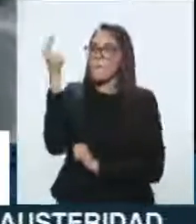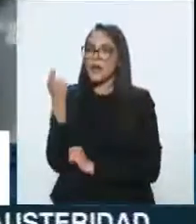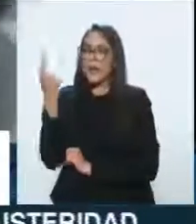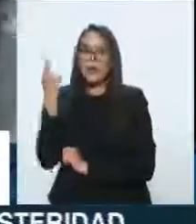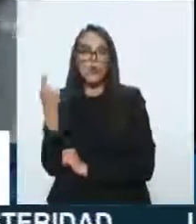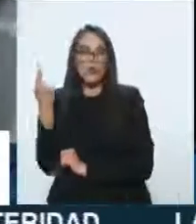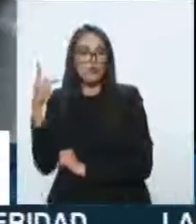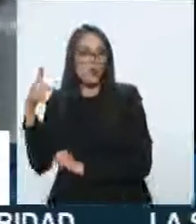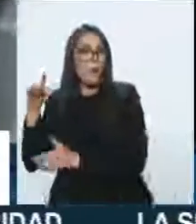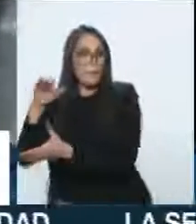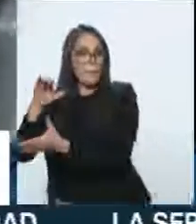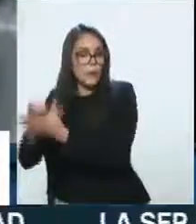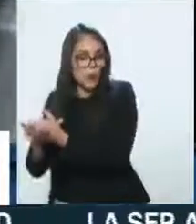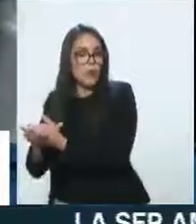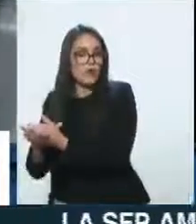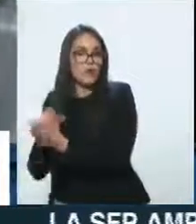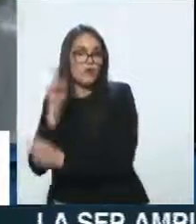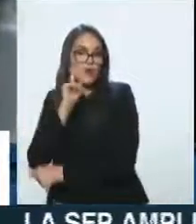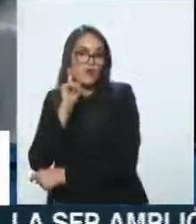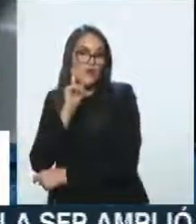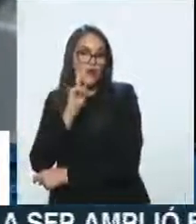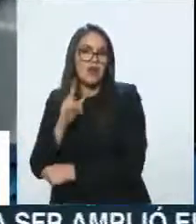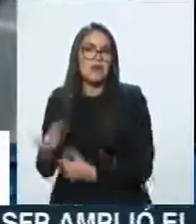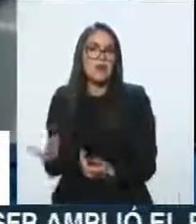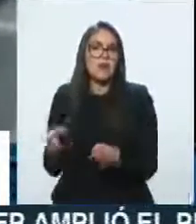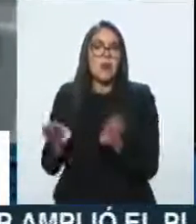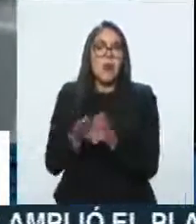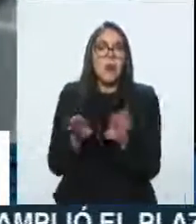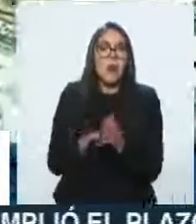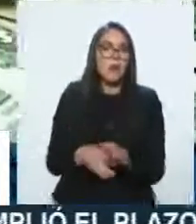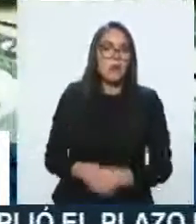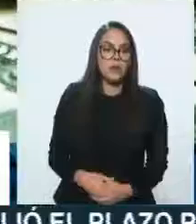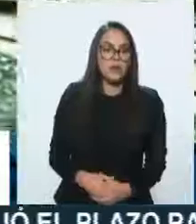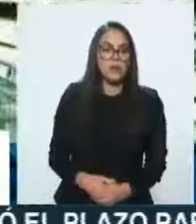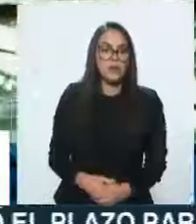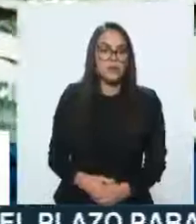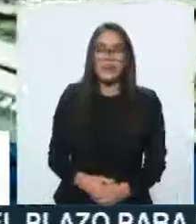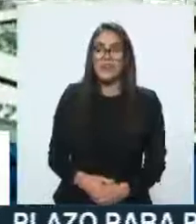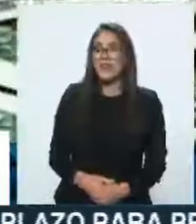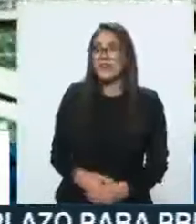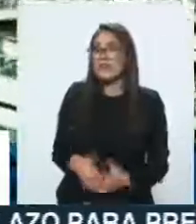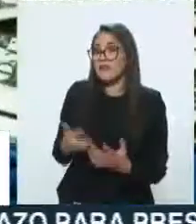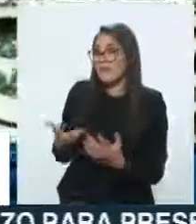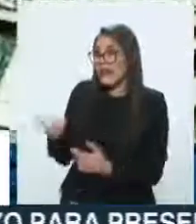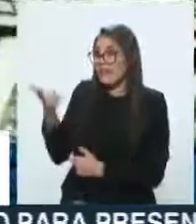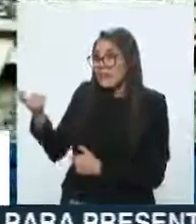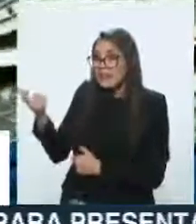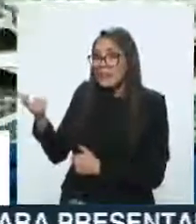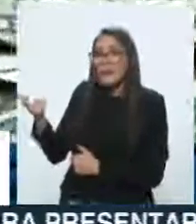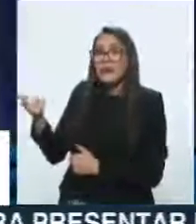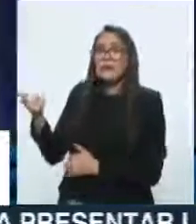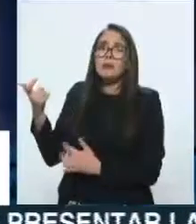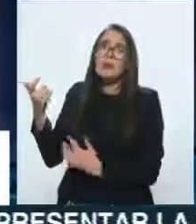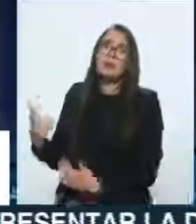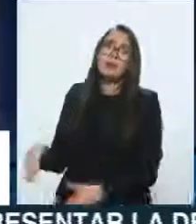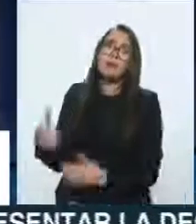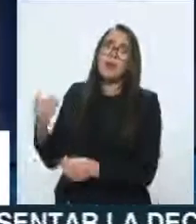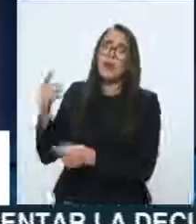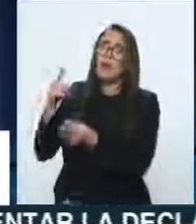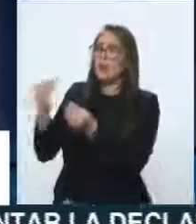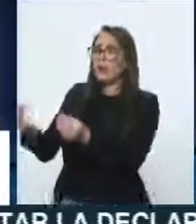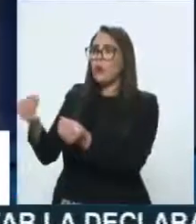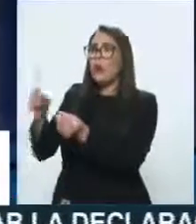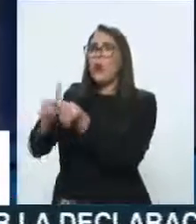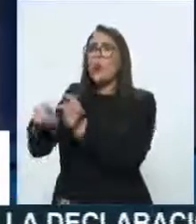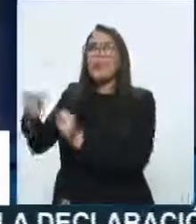mujer, Angélica Rivera. Pero es que estos recursos podrían venir de muchísimos lados, Fabricio. Esto es solo una pequeña parte de una